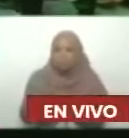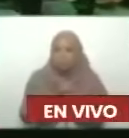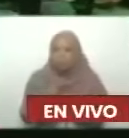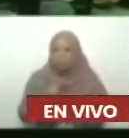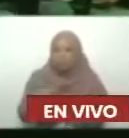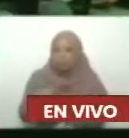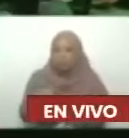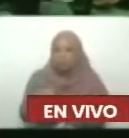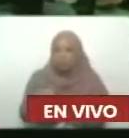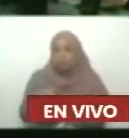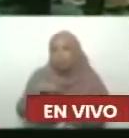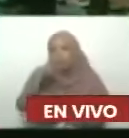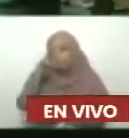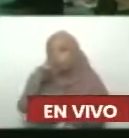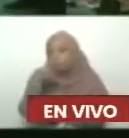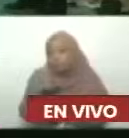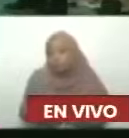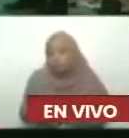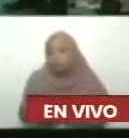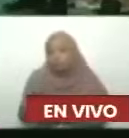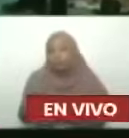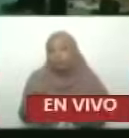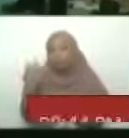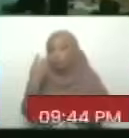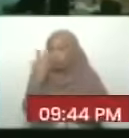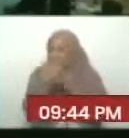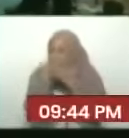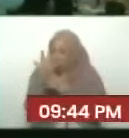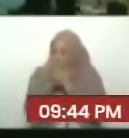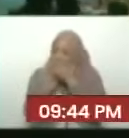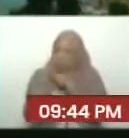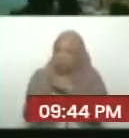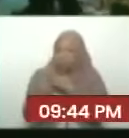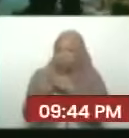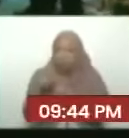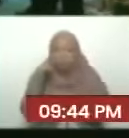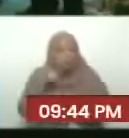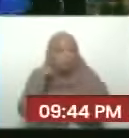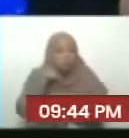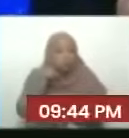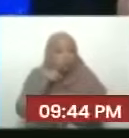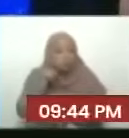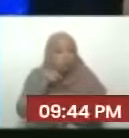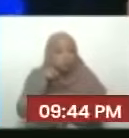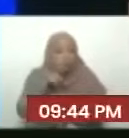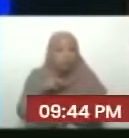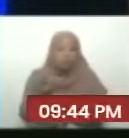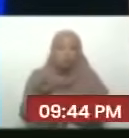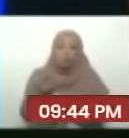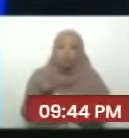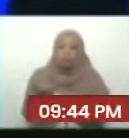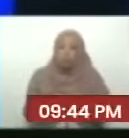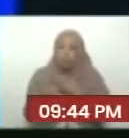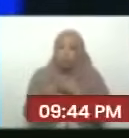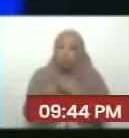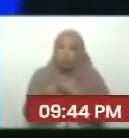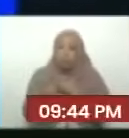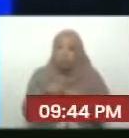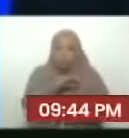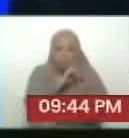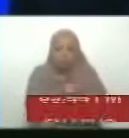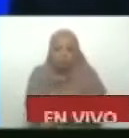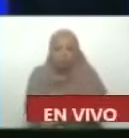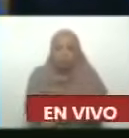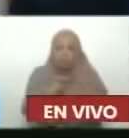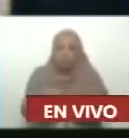nuestro pan de cada día. La manipulación, el ataque, la mentira. Pero lo que no nos hace daño nos fortalece. Y